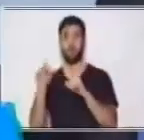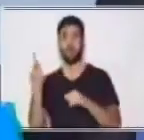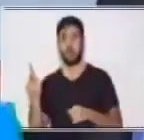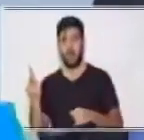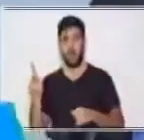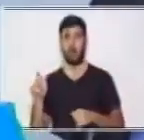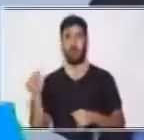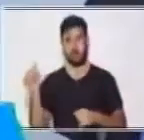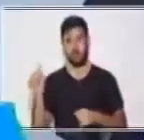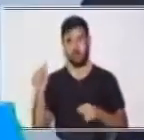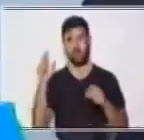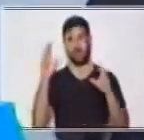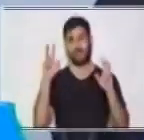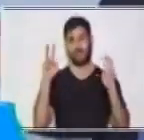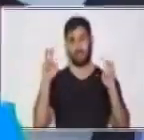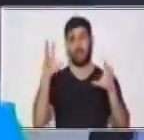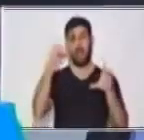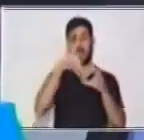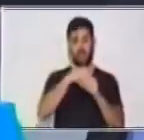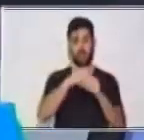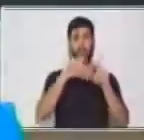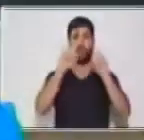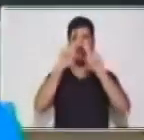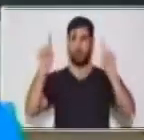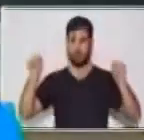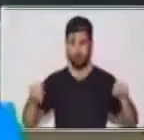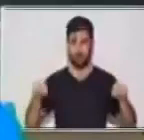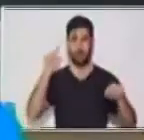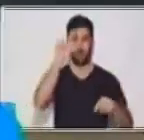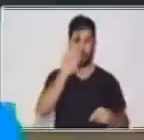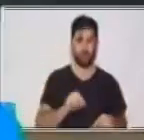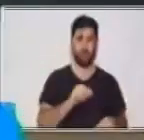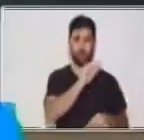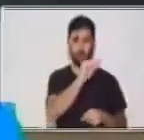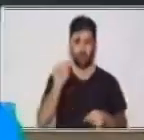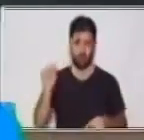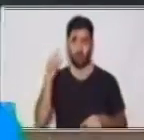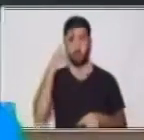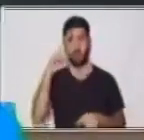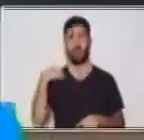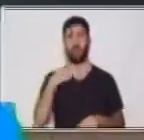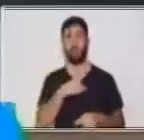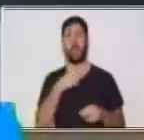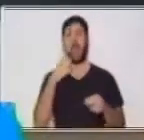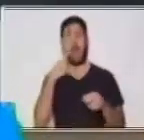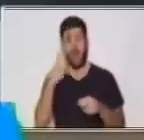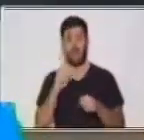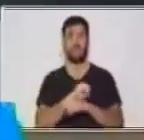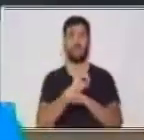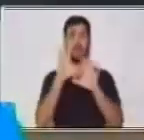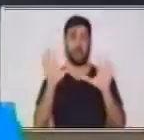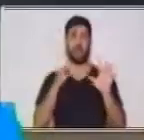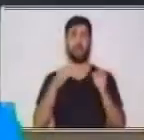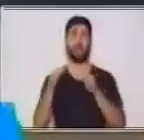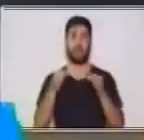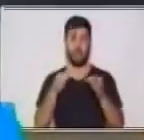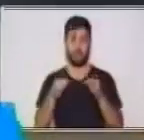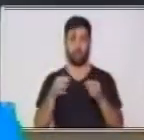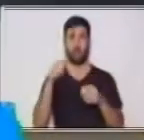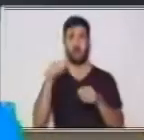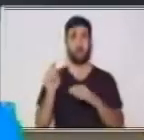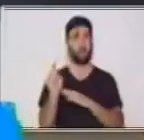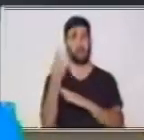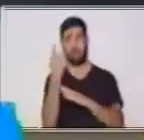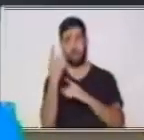cartesiano. Decía al principio que vamos a trabajar en este caso para la explicación general en el